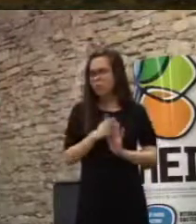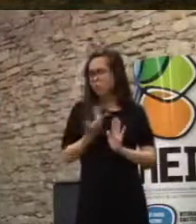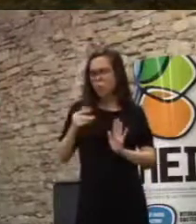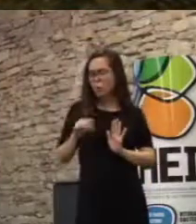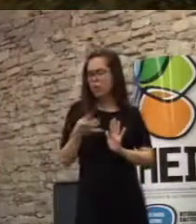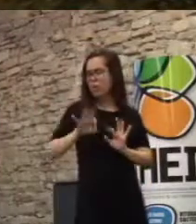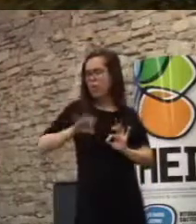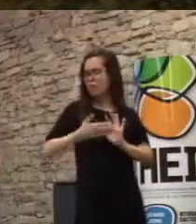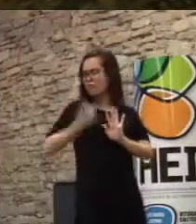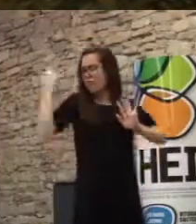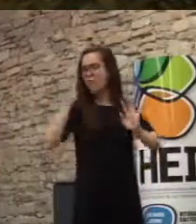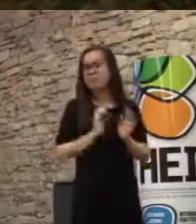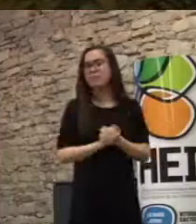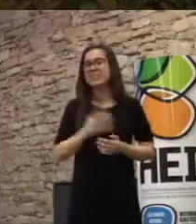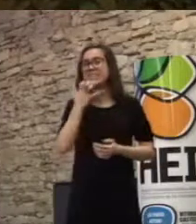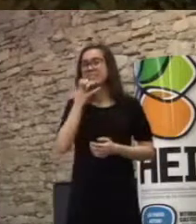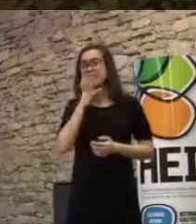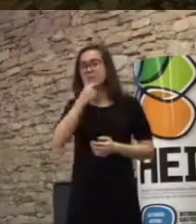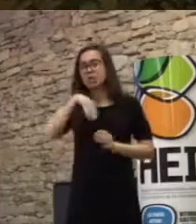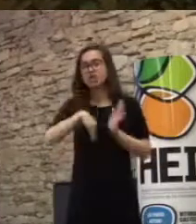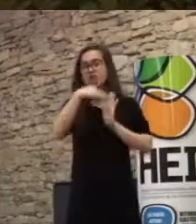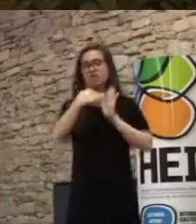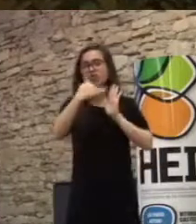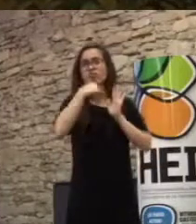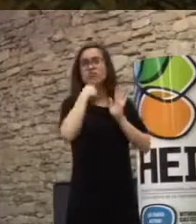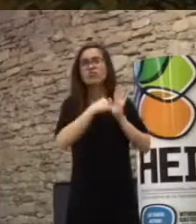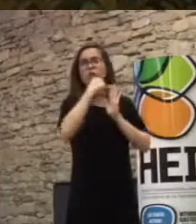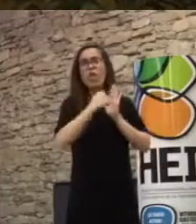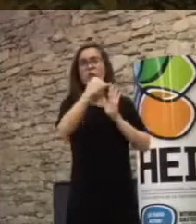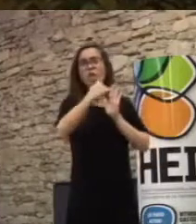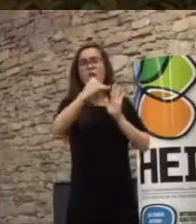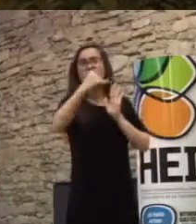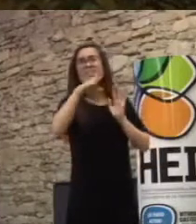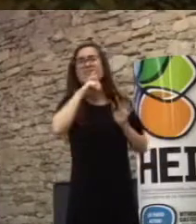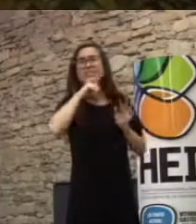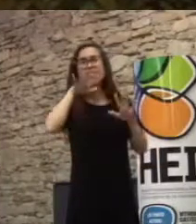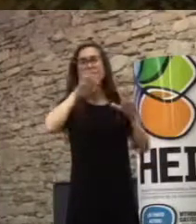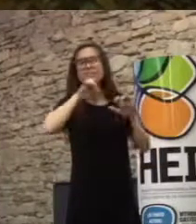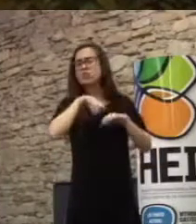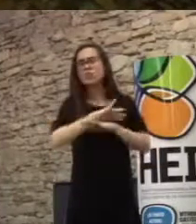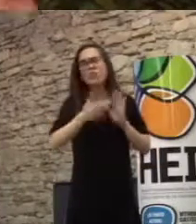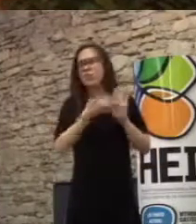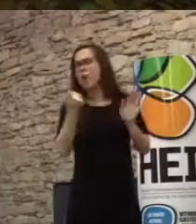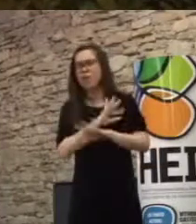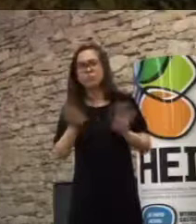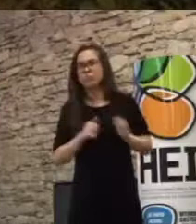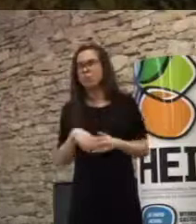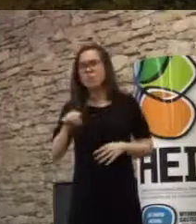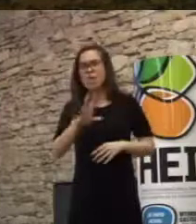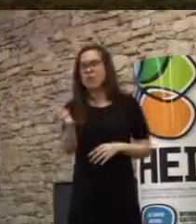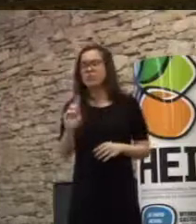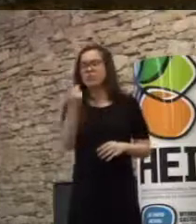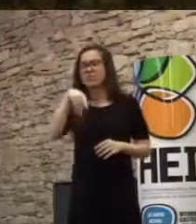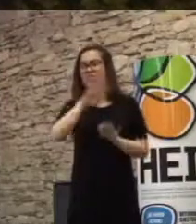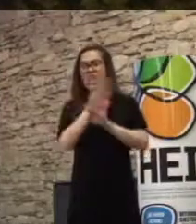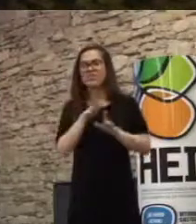si el uso del lenguaje el turno la cadencia frecuencia es jugar con la voz está complicado lo quitamos lo quitamos para que para que usarlo los quitamos entonces nos quedamos